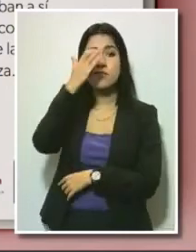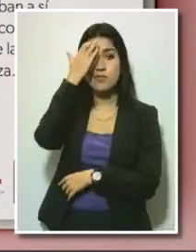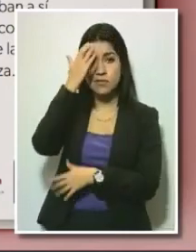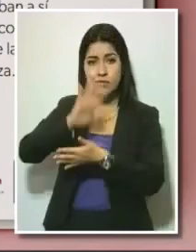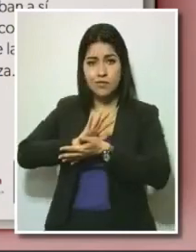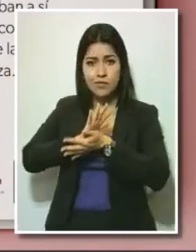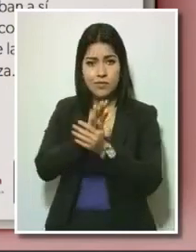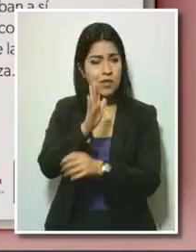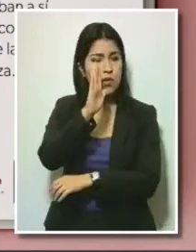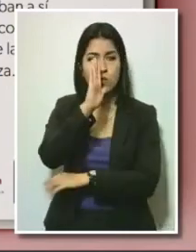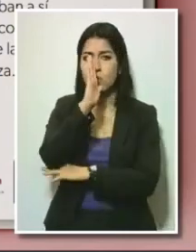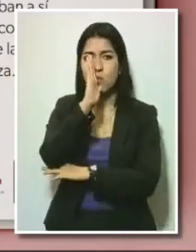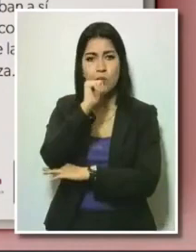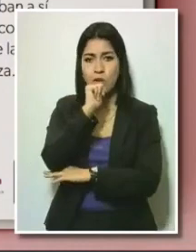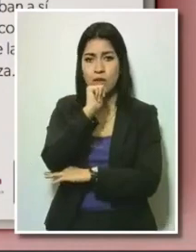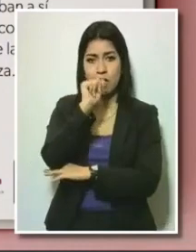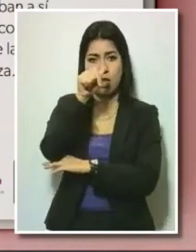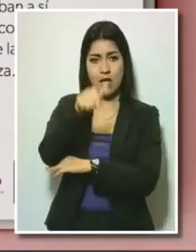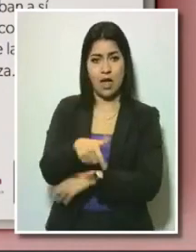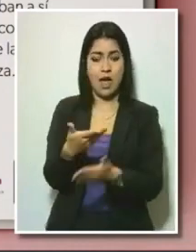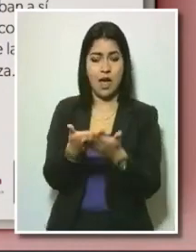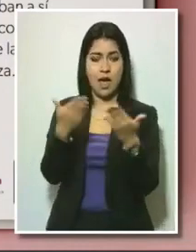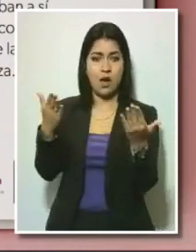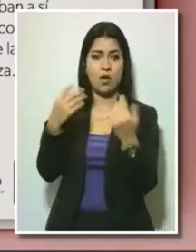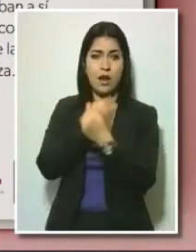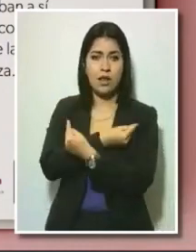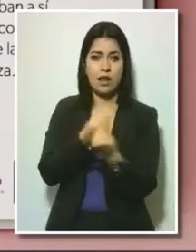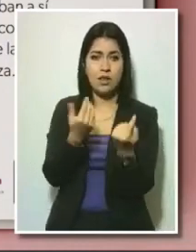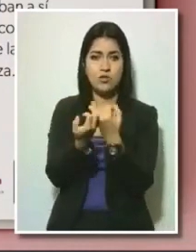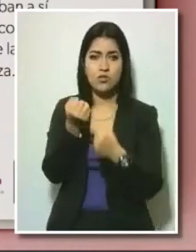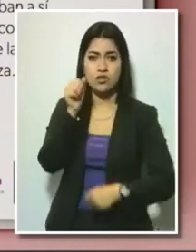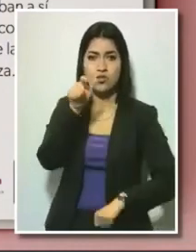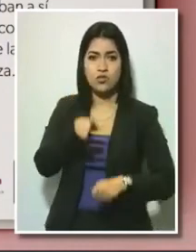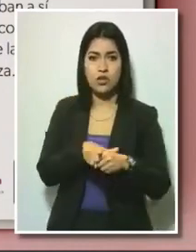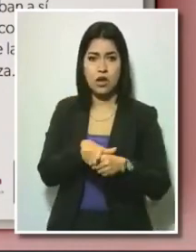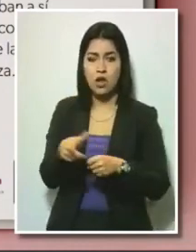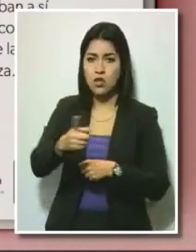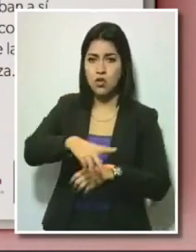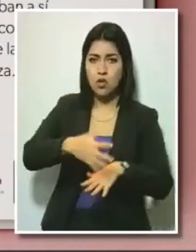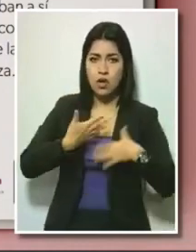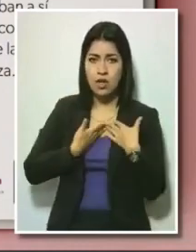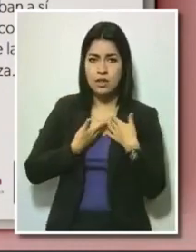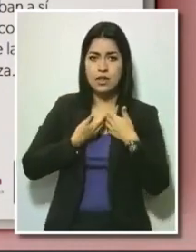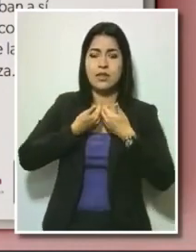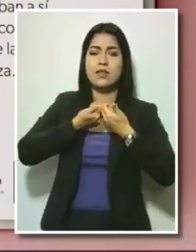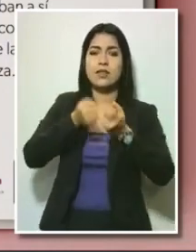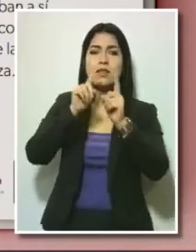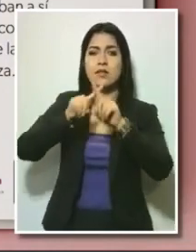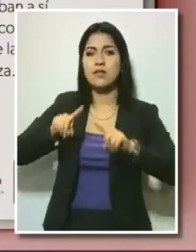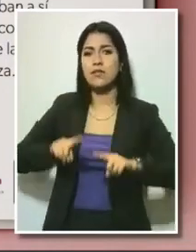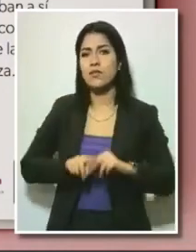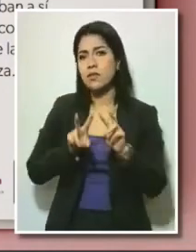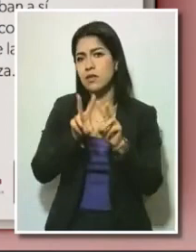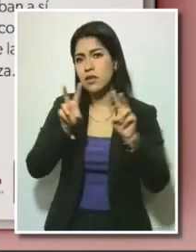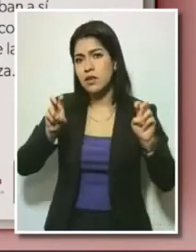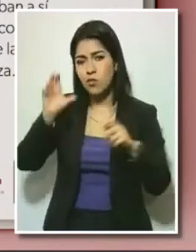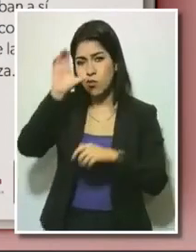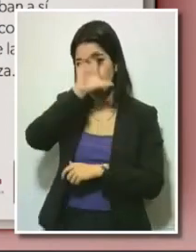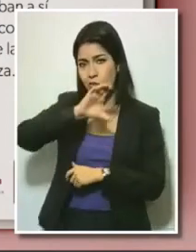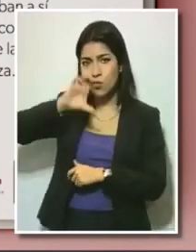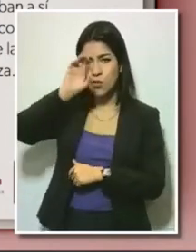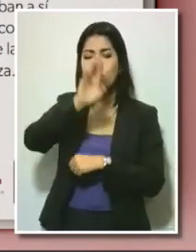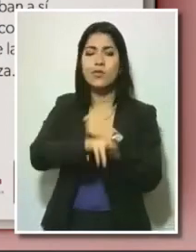no es posible ya en nuestras infancias y sociedades. Interpretar fenómenos, hechos y situaciones históricas y